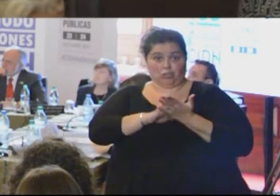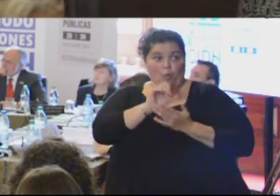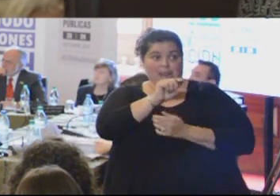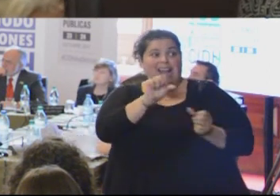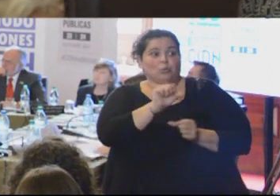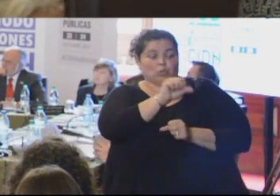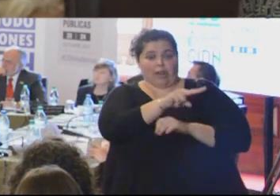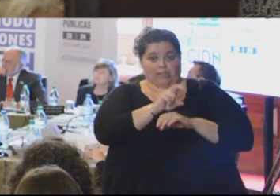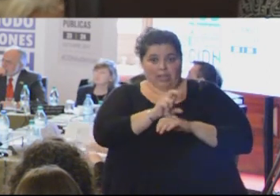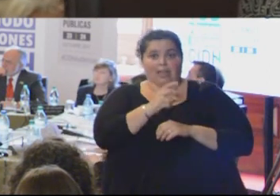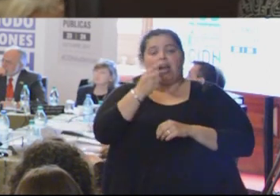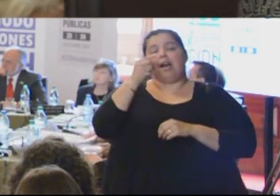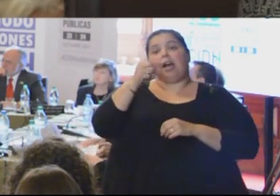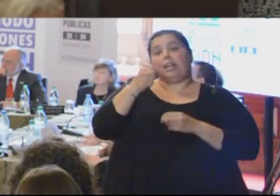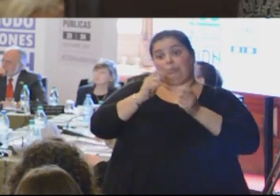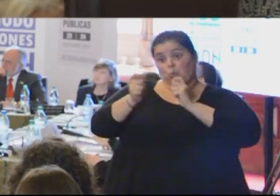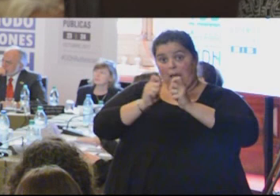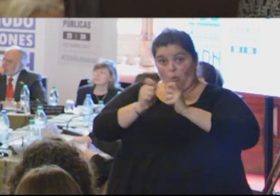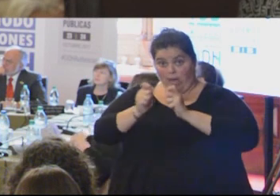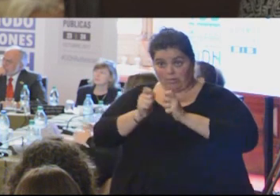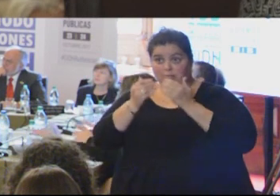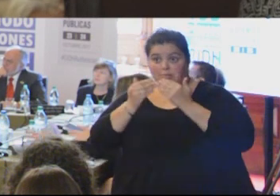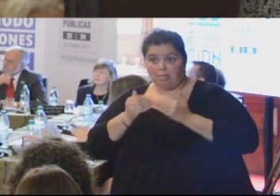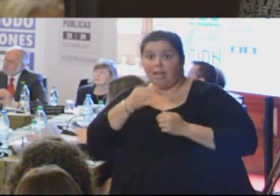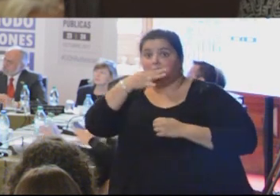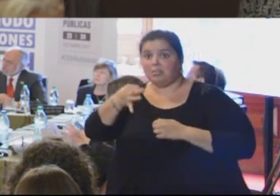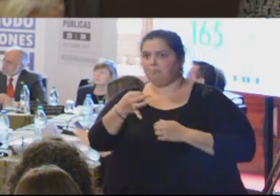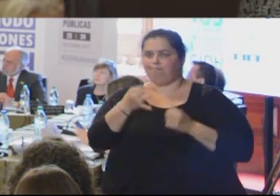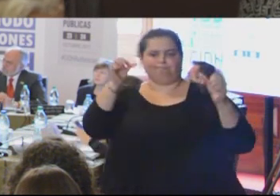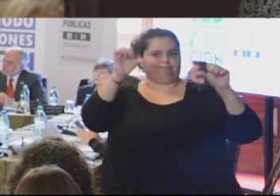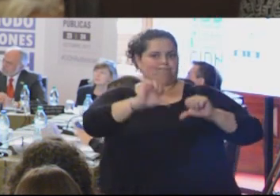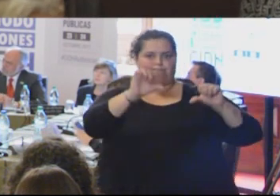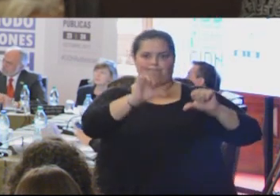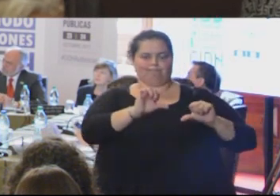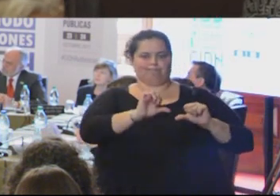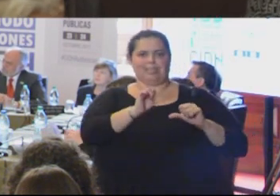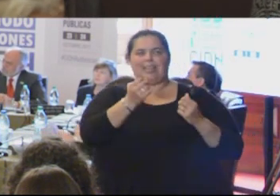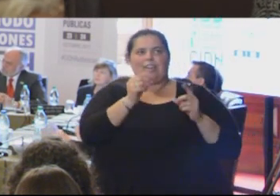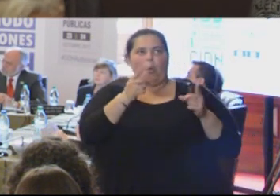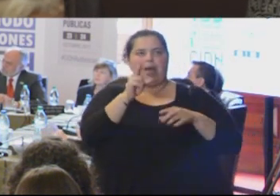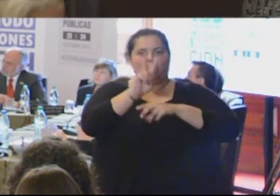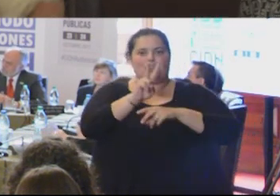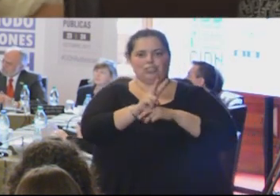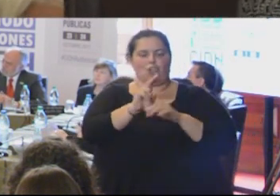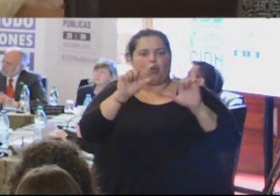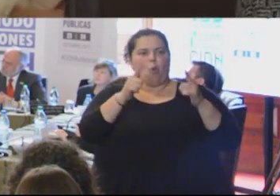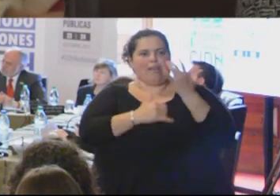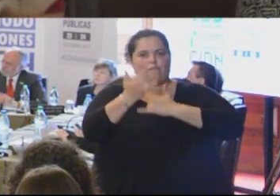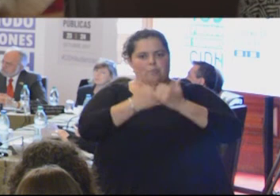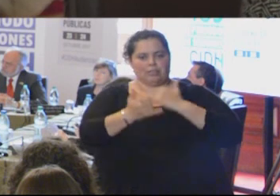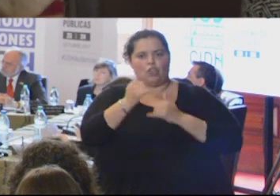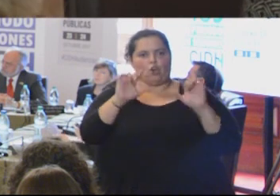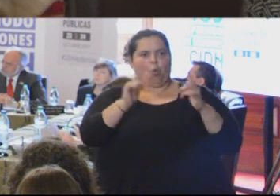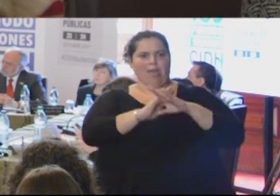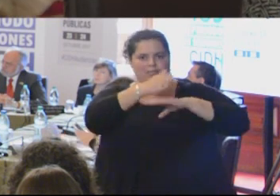67% de los encuestados la califican como deficiente deplorable por falta de atención por falta de protección por falta de información por falta de